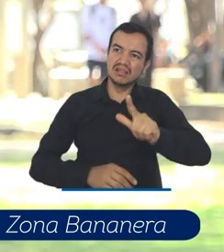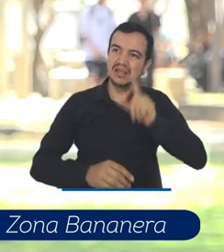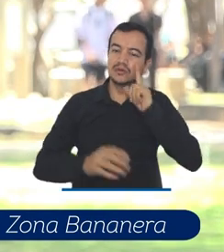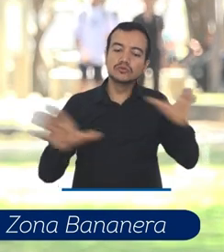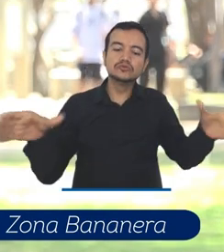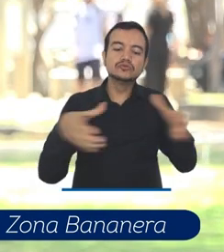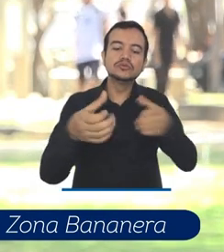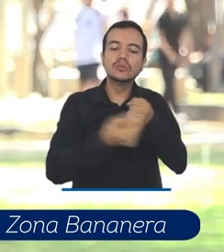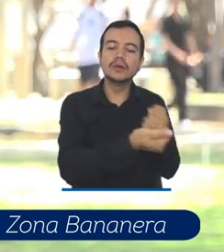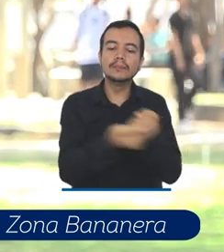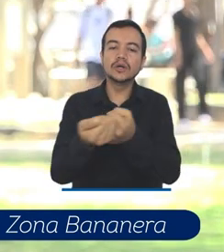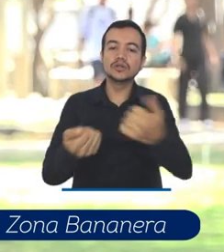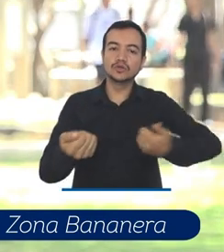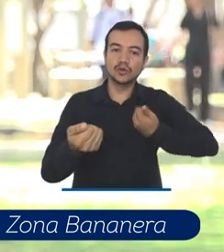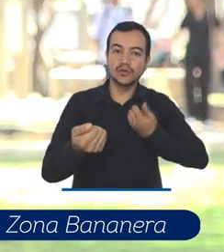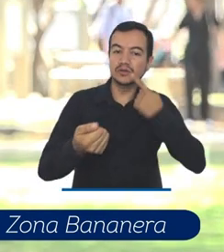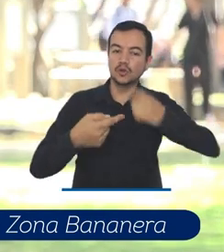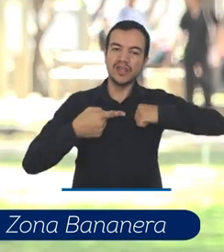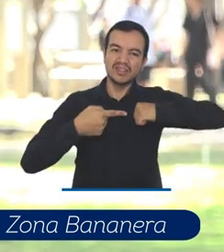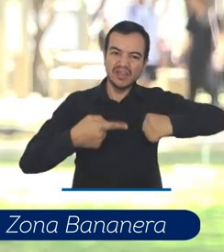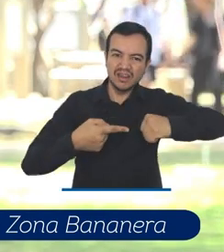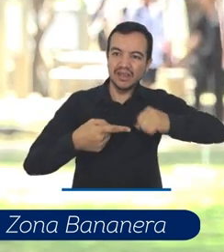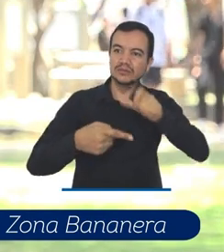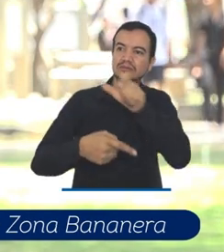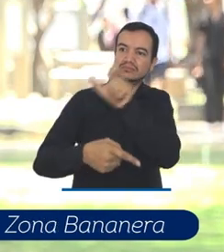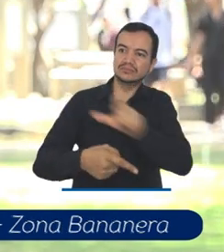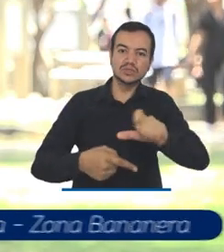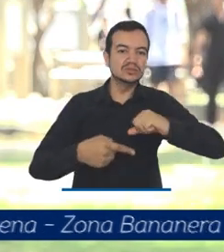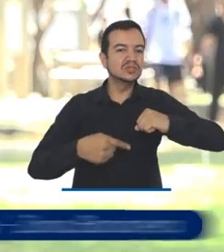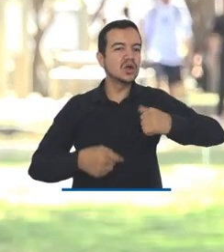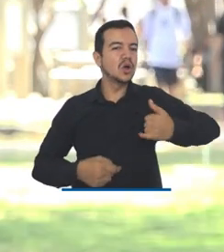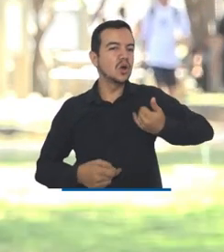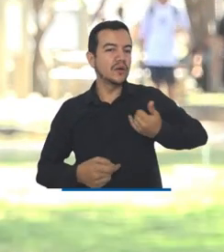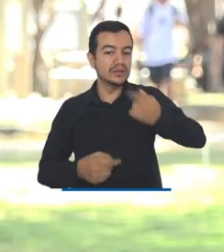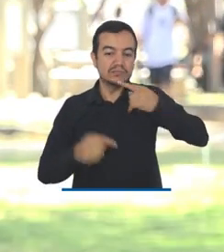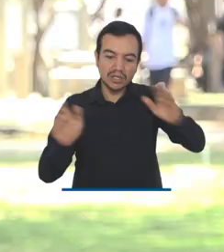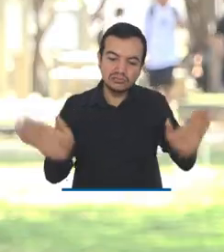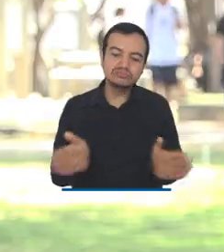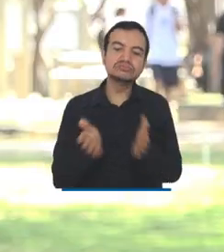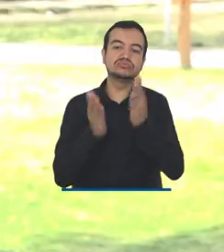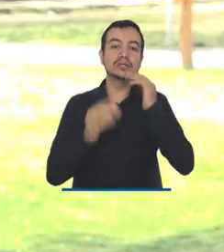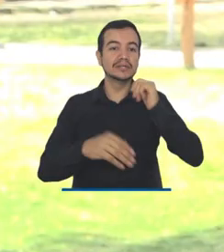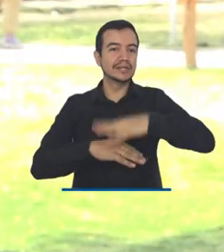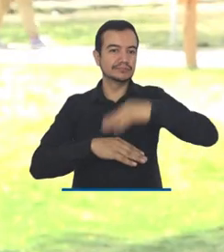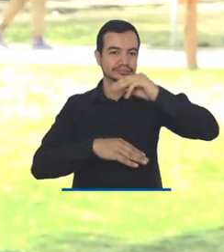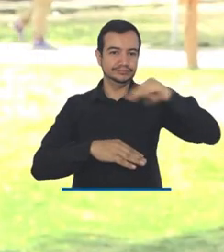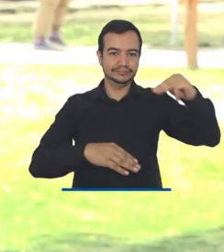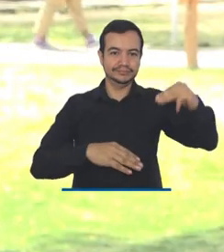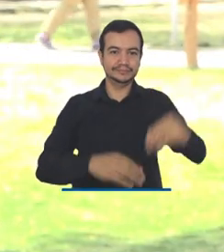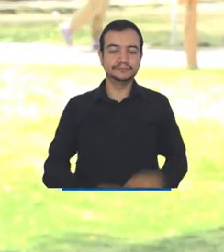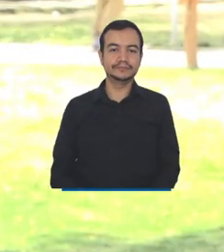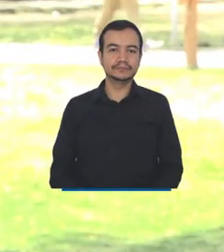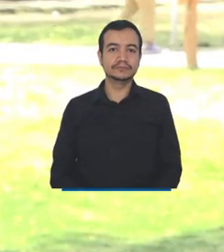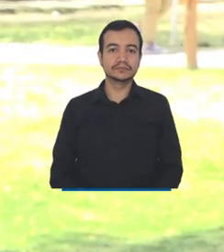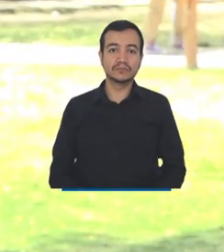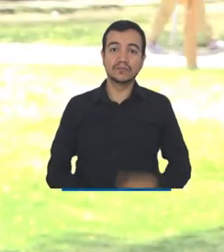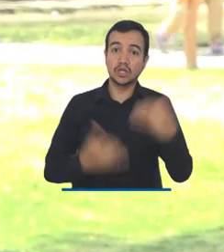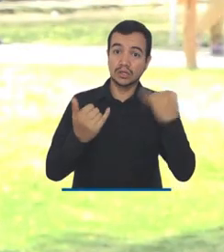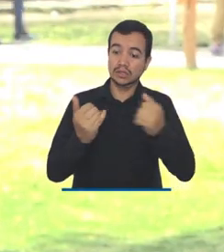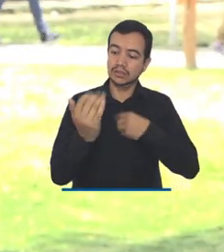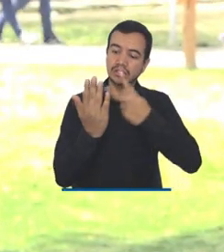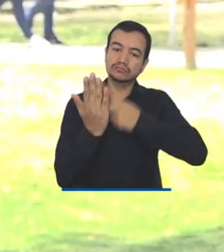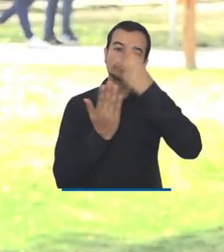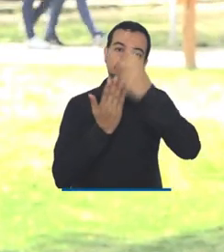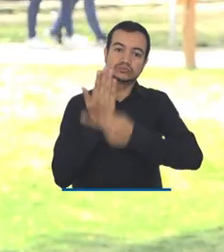esto en aras de desarrollar y salvaguardar los derechos de nosotros los jóvenes para construir un mejor Magdalena para todos. Radicamos un proyecto acá en la Universidad